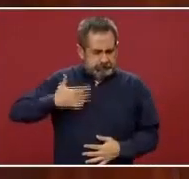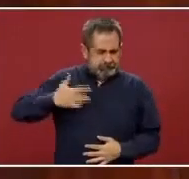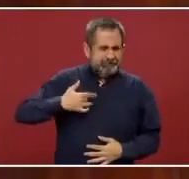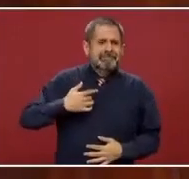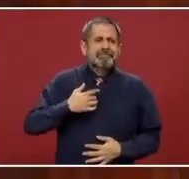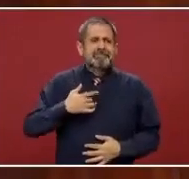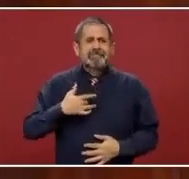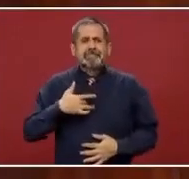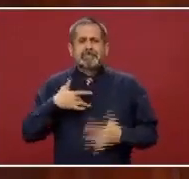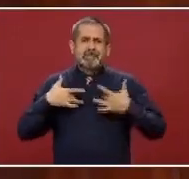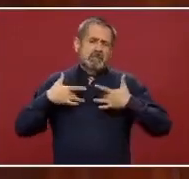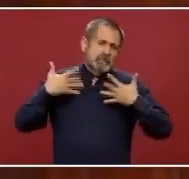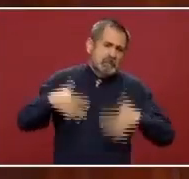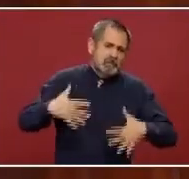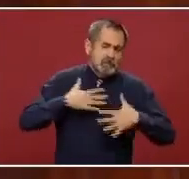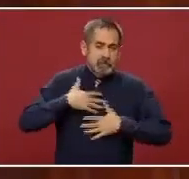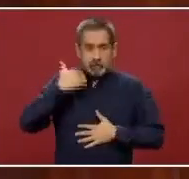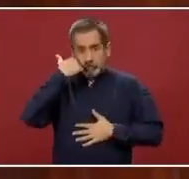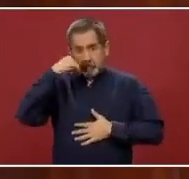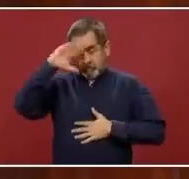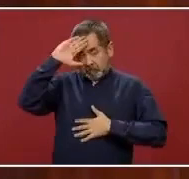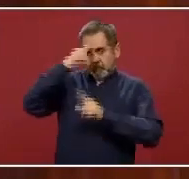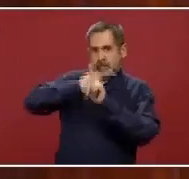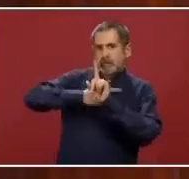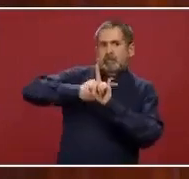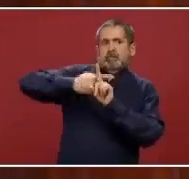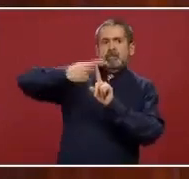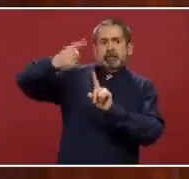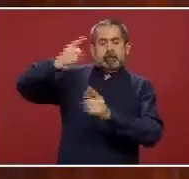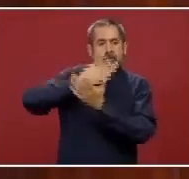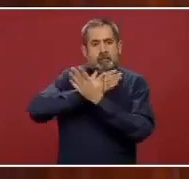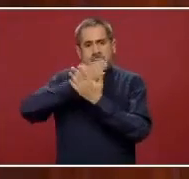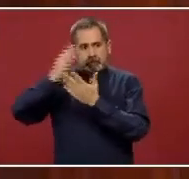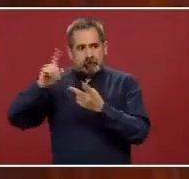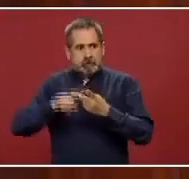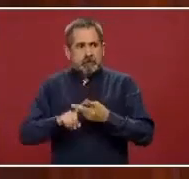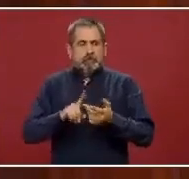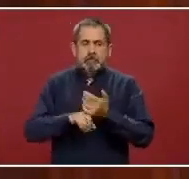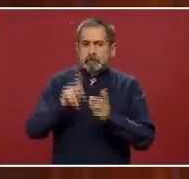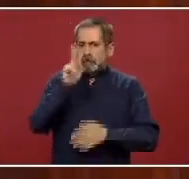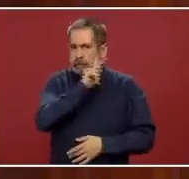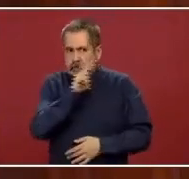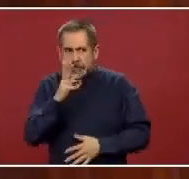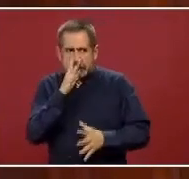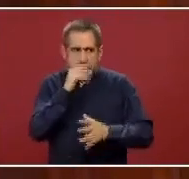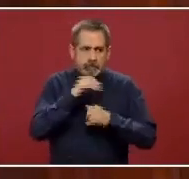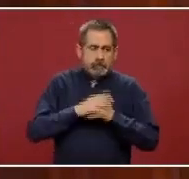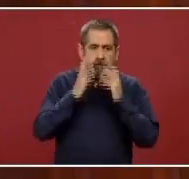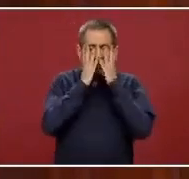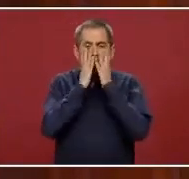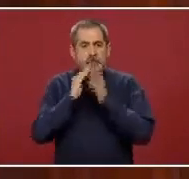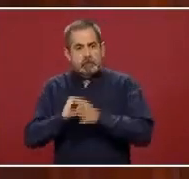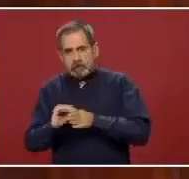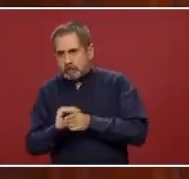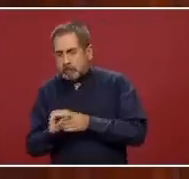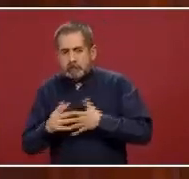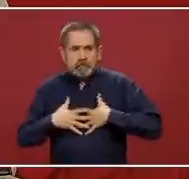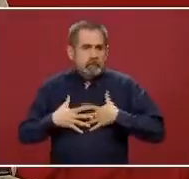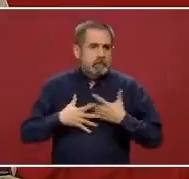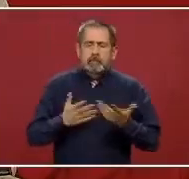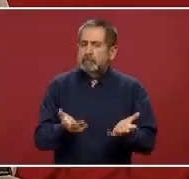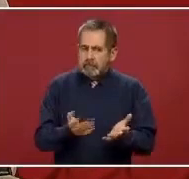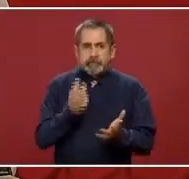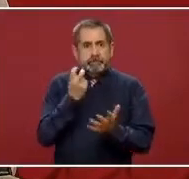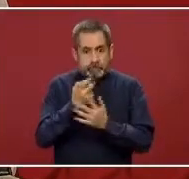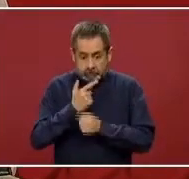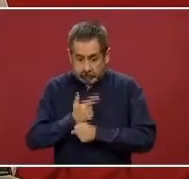Dolor en el pecho, fiebre alta que no cede, falta de aire, color morado, ¿verdad? Entonces,